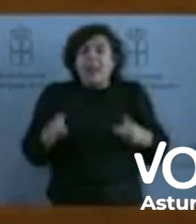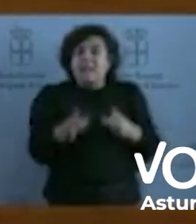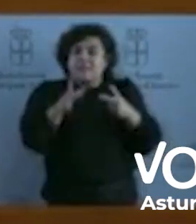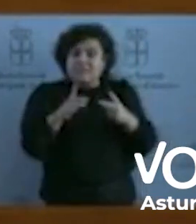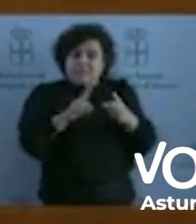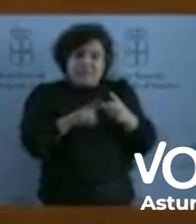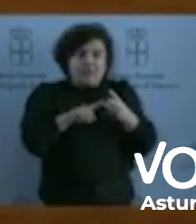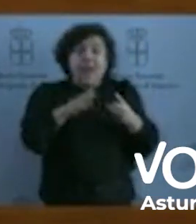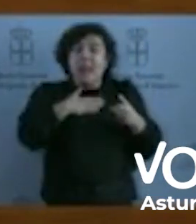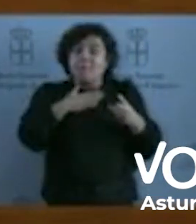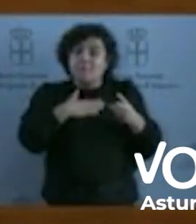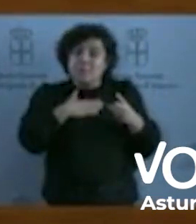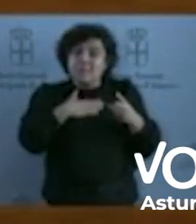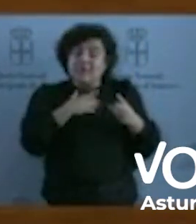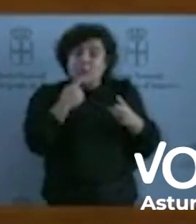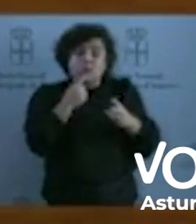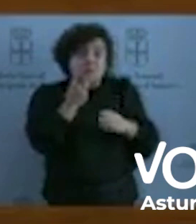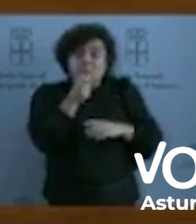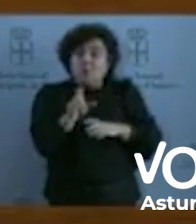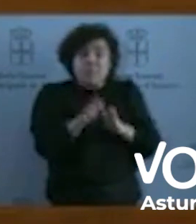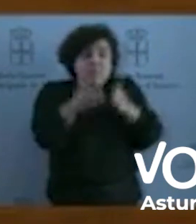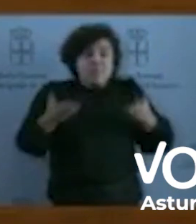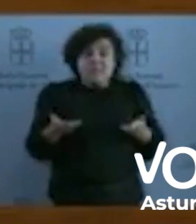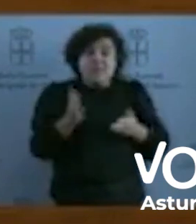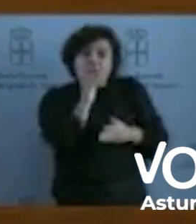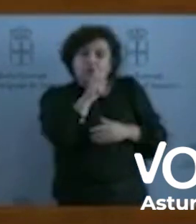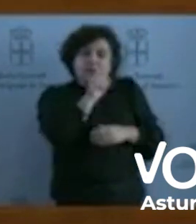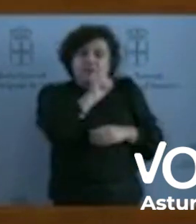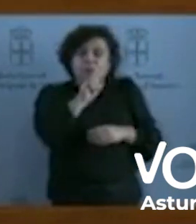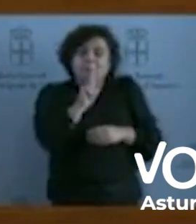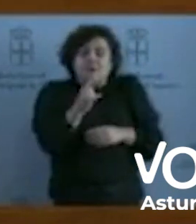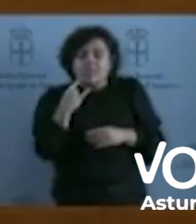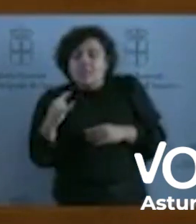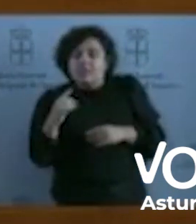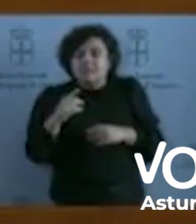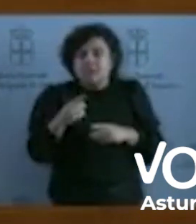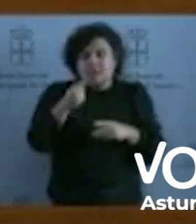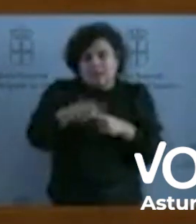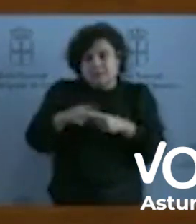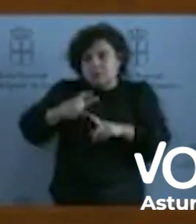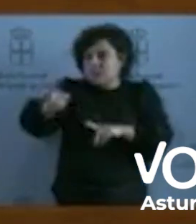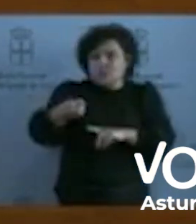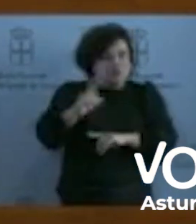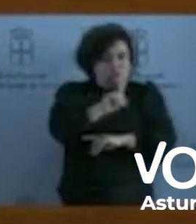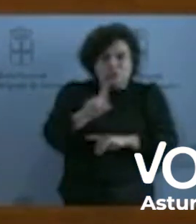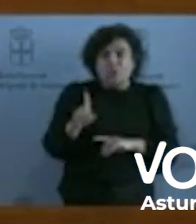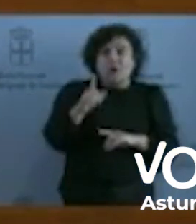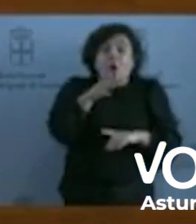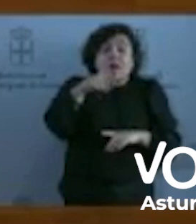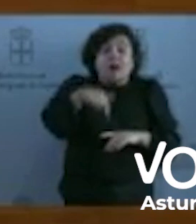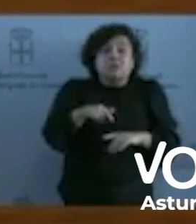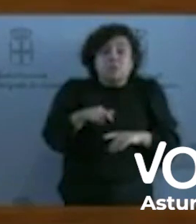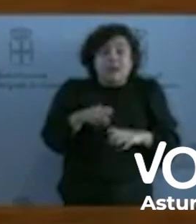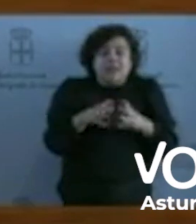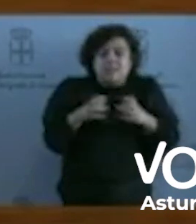tampoco desearás los bienes ajenos. Hoy la codicia sobre lo que generan otros está demasiado extendida. Pero no solo los valores han guiado